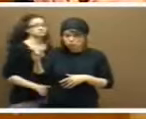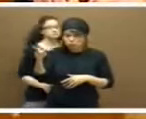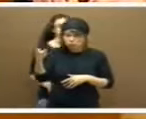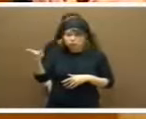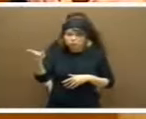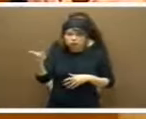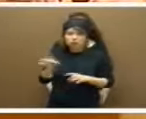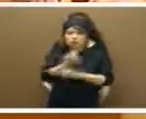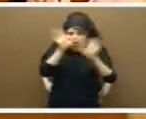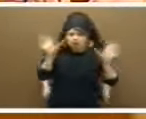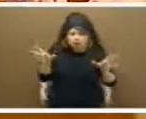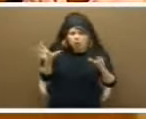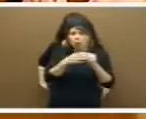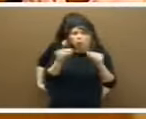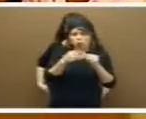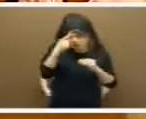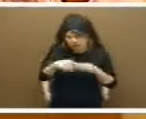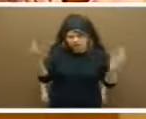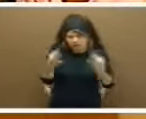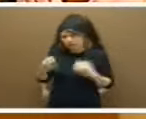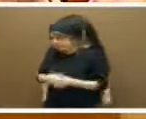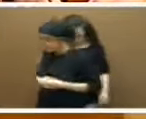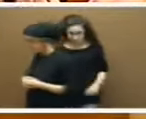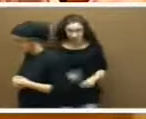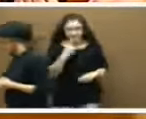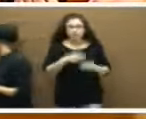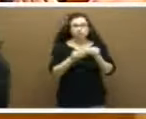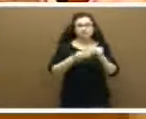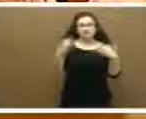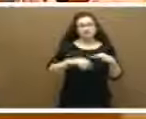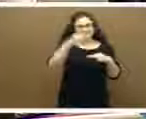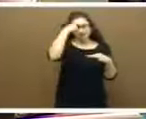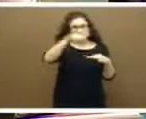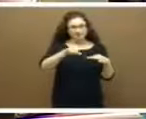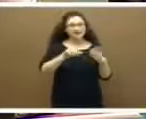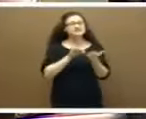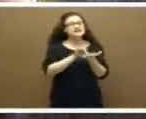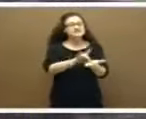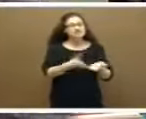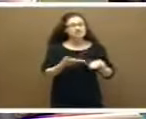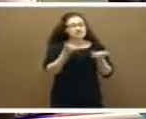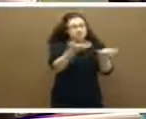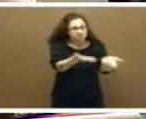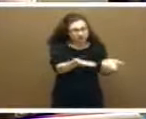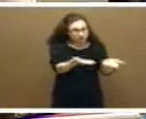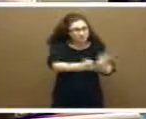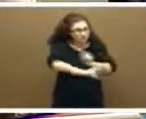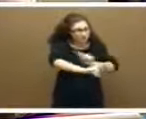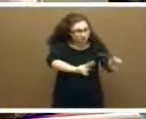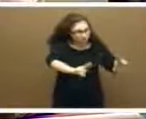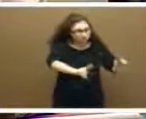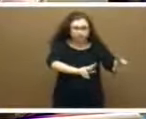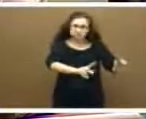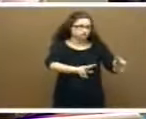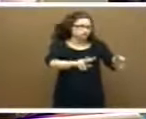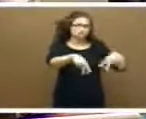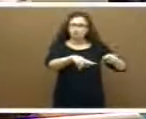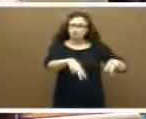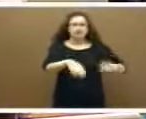supuesto los usuarios tienen que saber, es que nunca se va a dejar de prestar un servicio, además tan importante y tan sensible, para